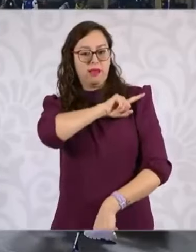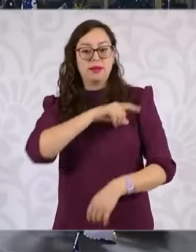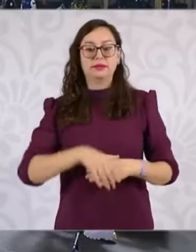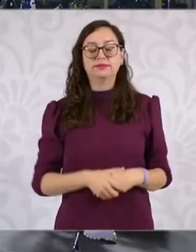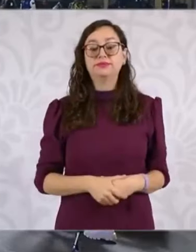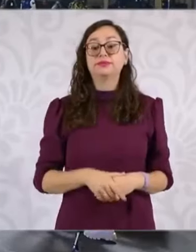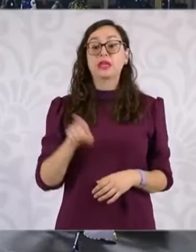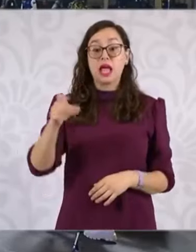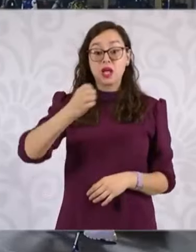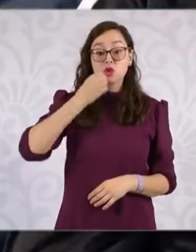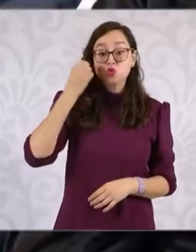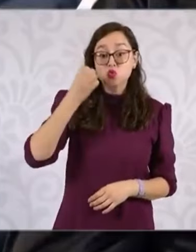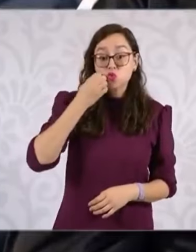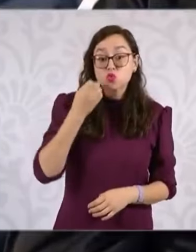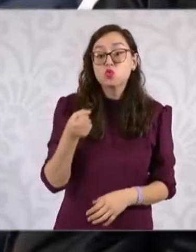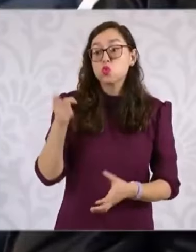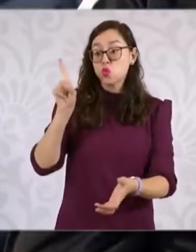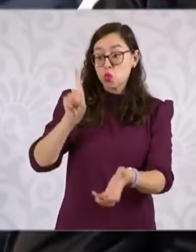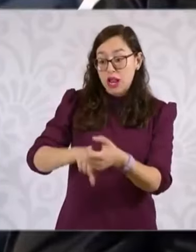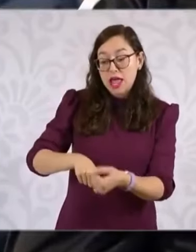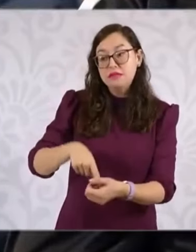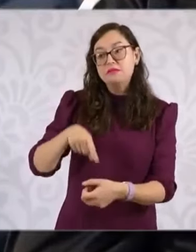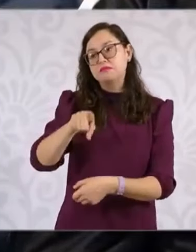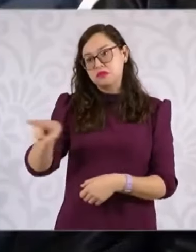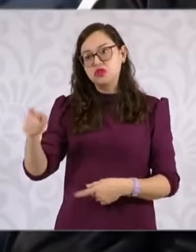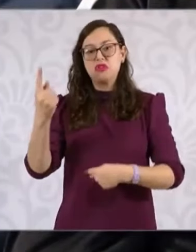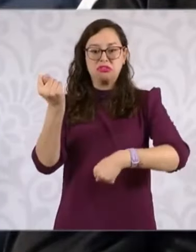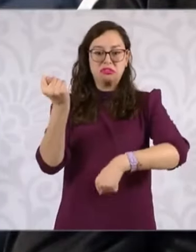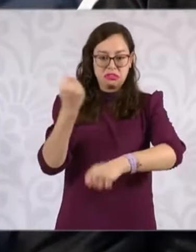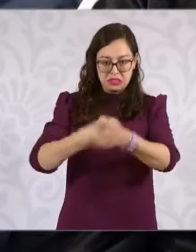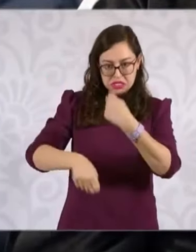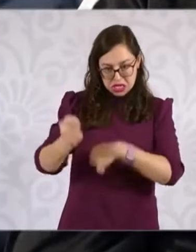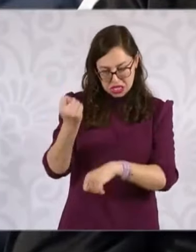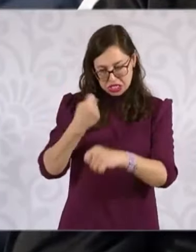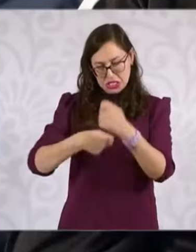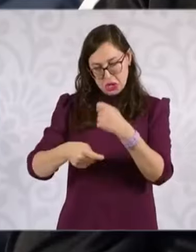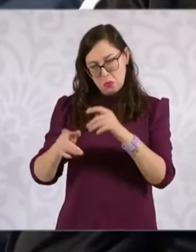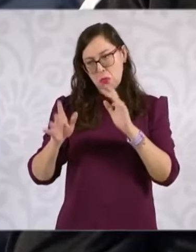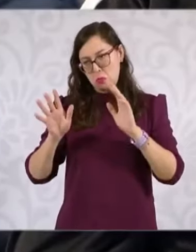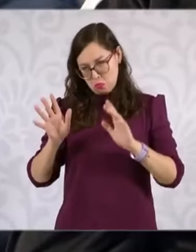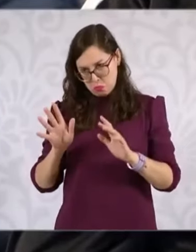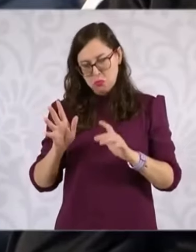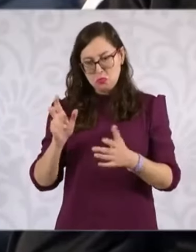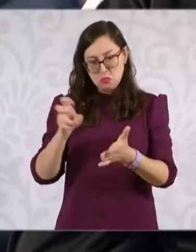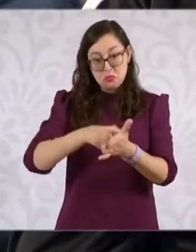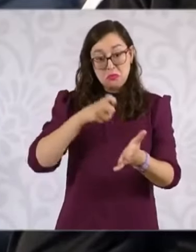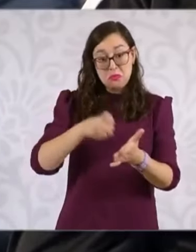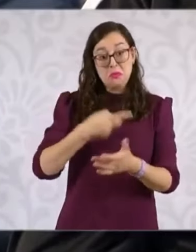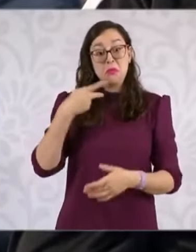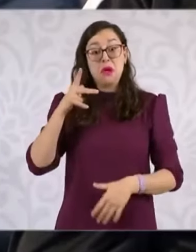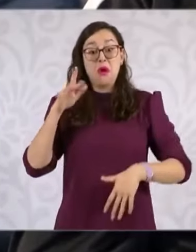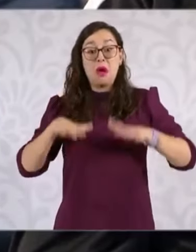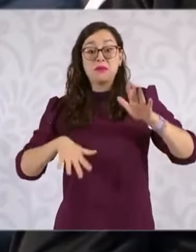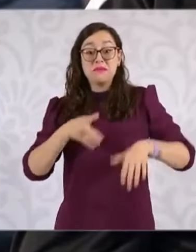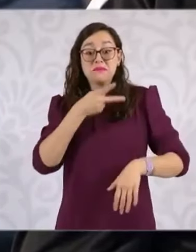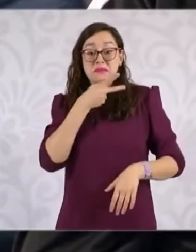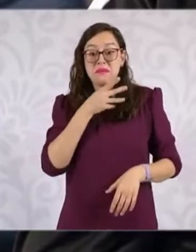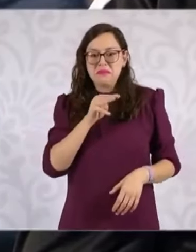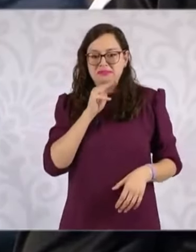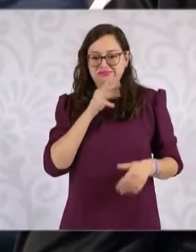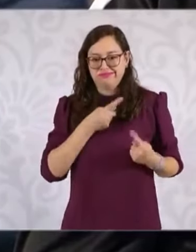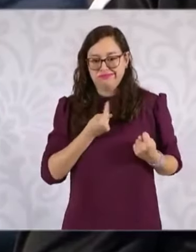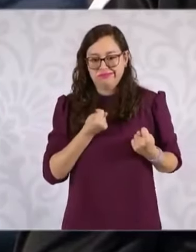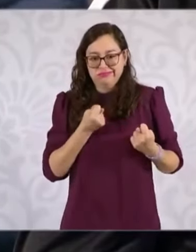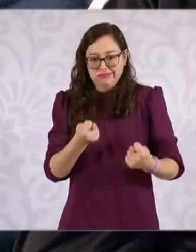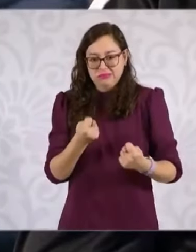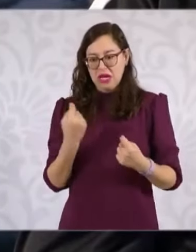mamá o papá deciden enviarle un lunch no saludable que contiene estos ingredientes críticos que le llaman los expertos a las